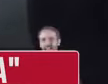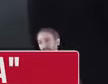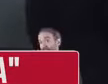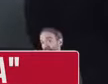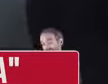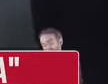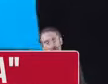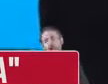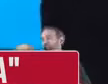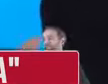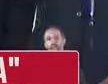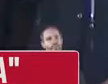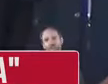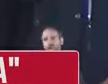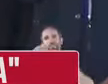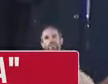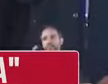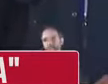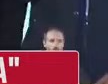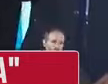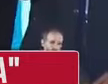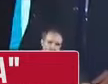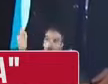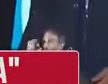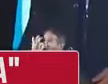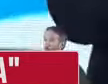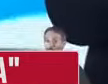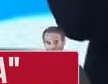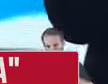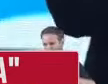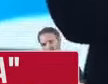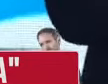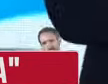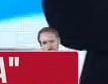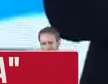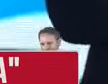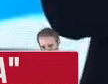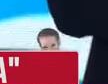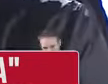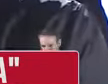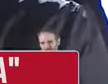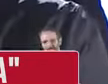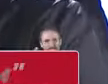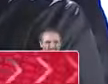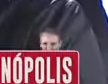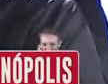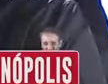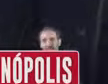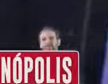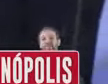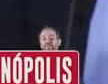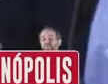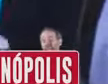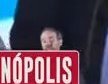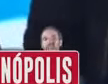mentira y no vine acá a mentir no voy a empezar a mentir ahora de viejas 90 y nunca lo voy a mentir de vieja no de ninguna manera así que bueno